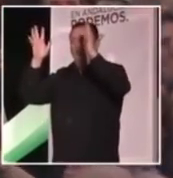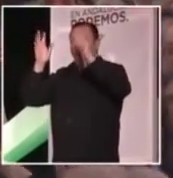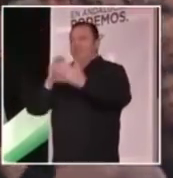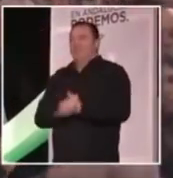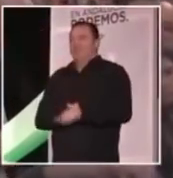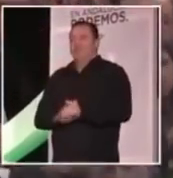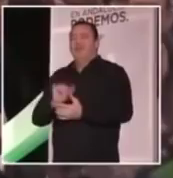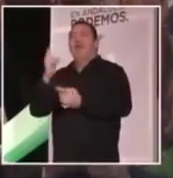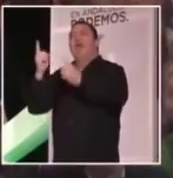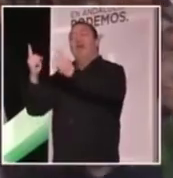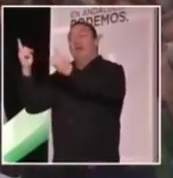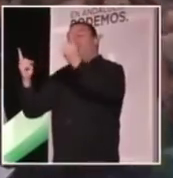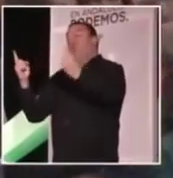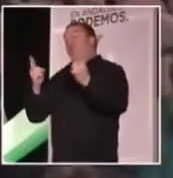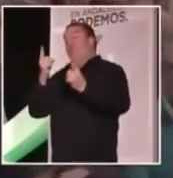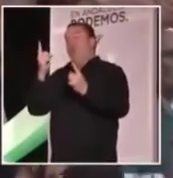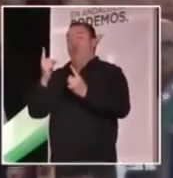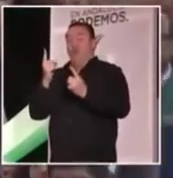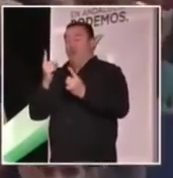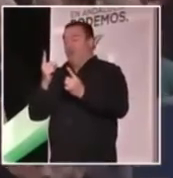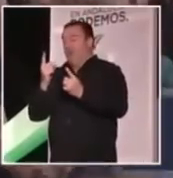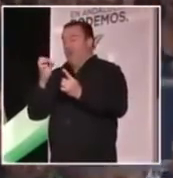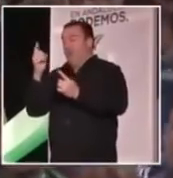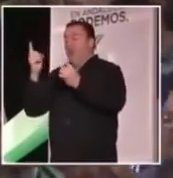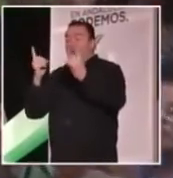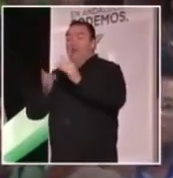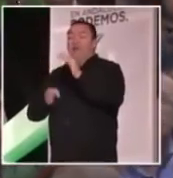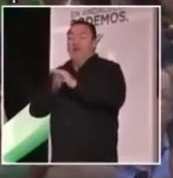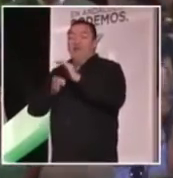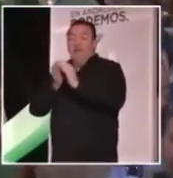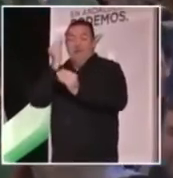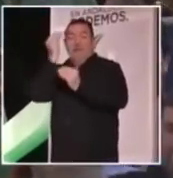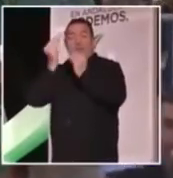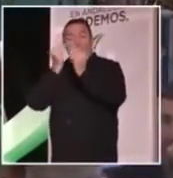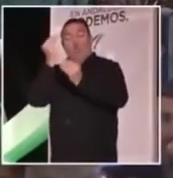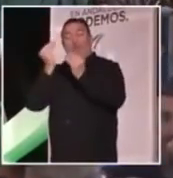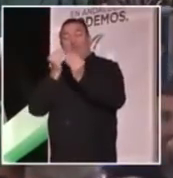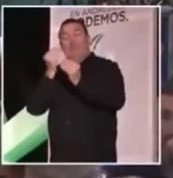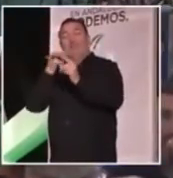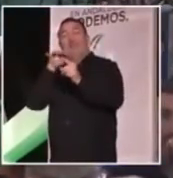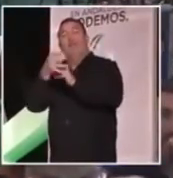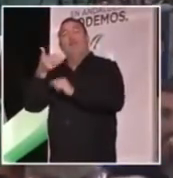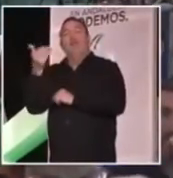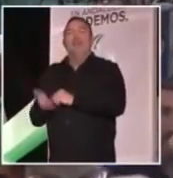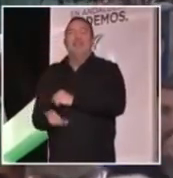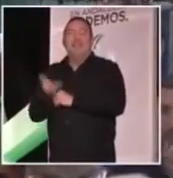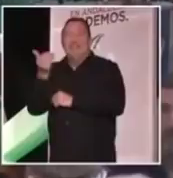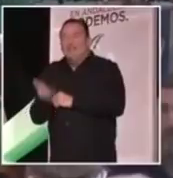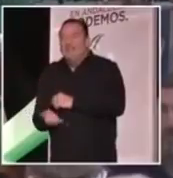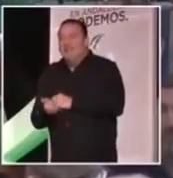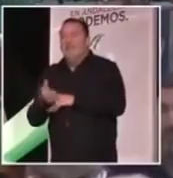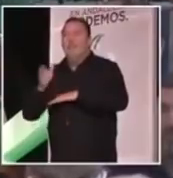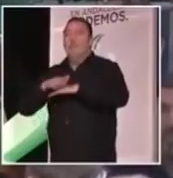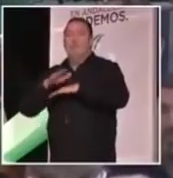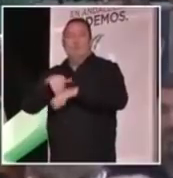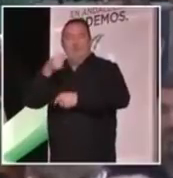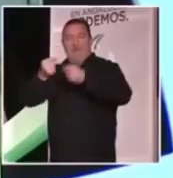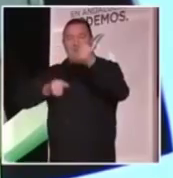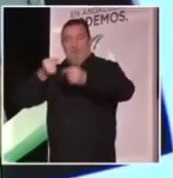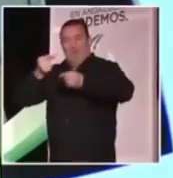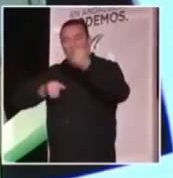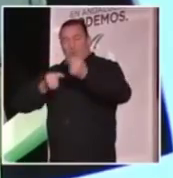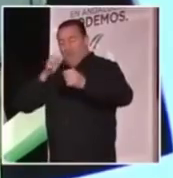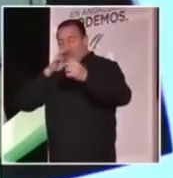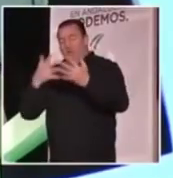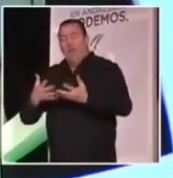Y hay algunos que siguen pensando que el factor decisivo para que esos presupuestos